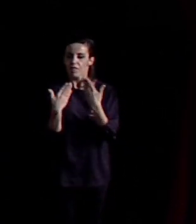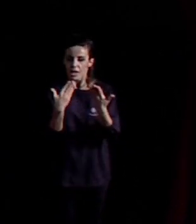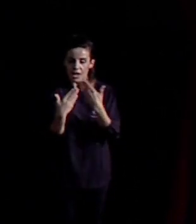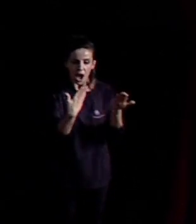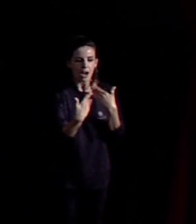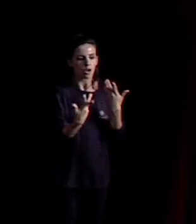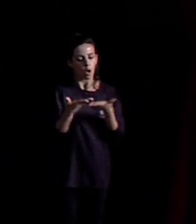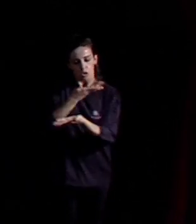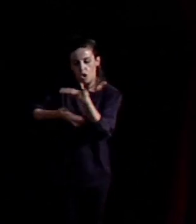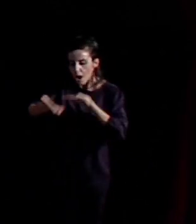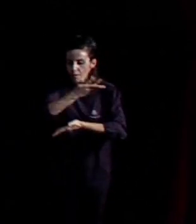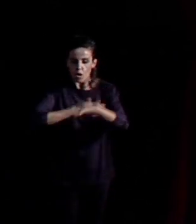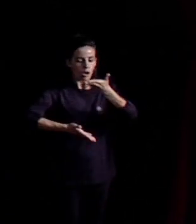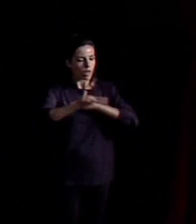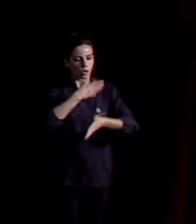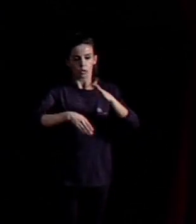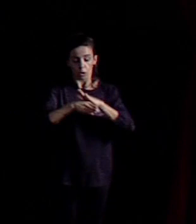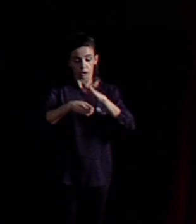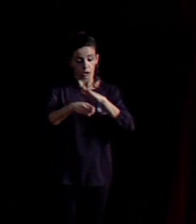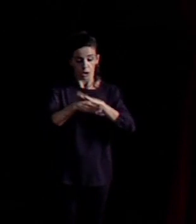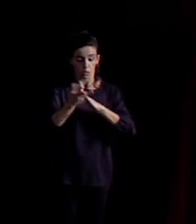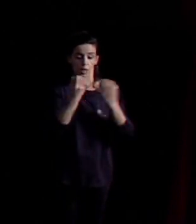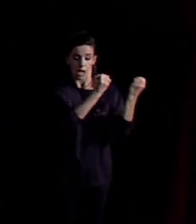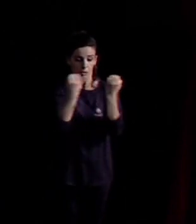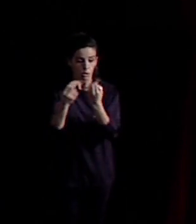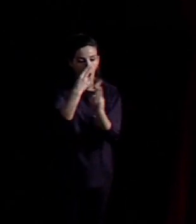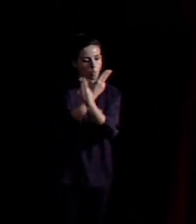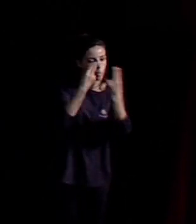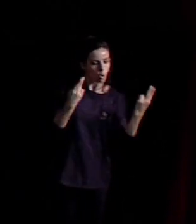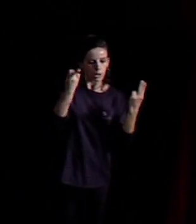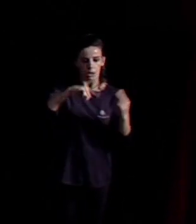colaboración constante de las instituciones, tanto públicas como privadas.